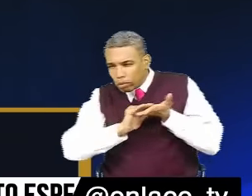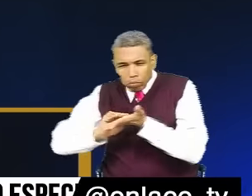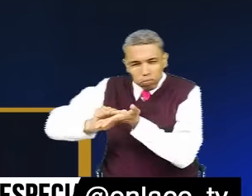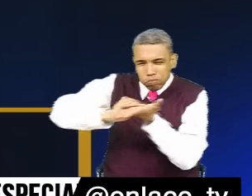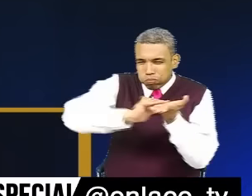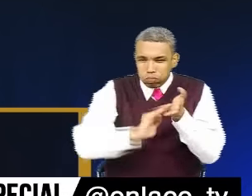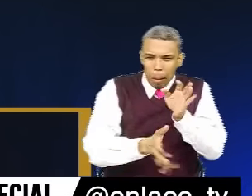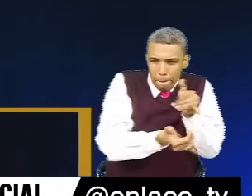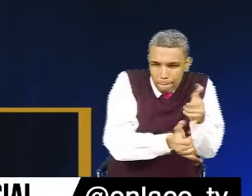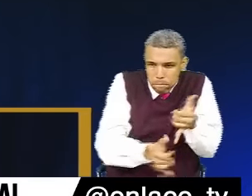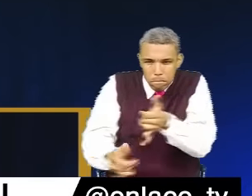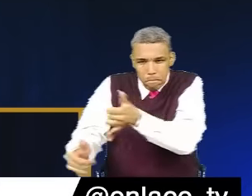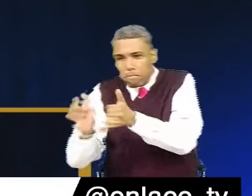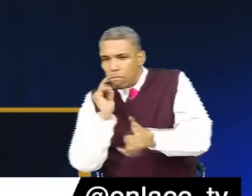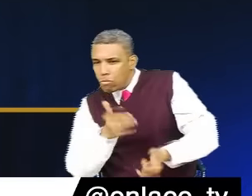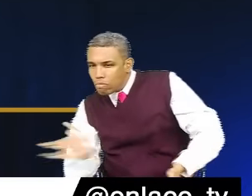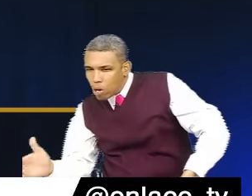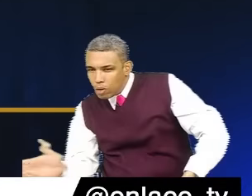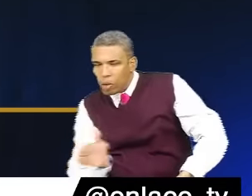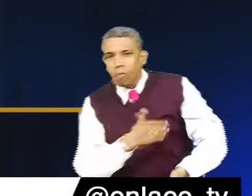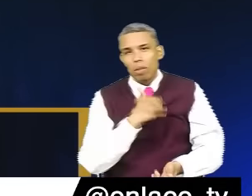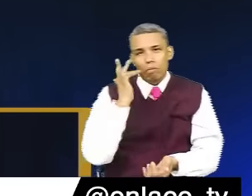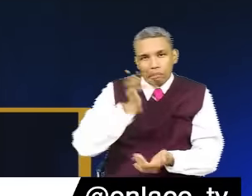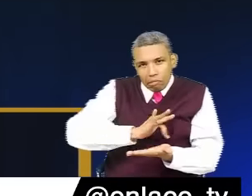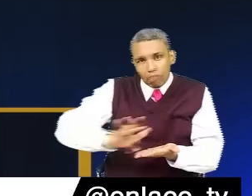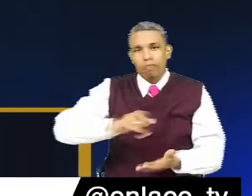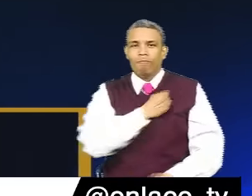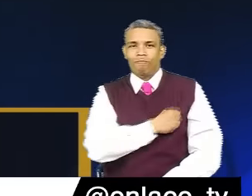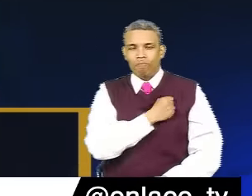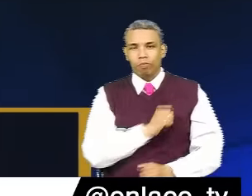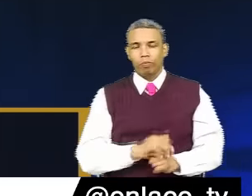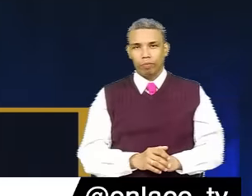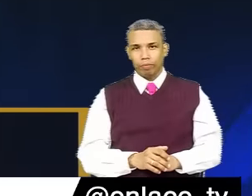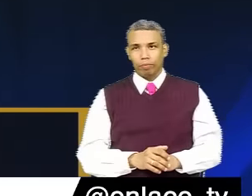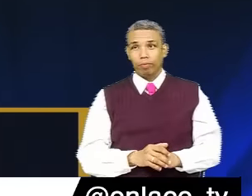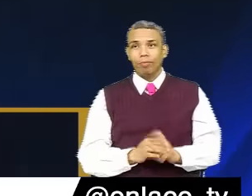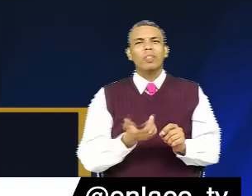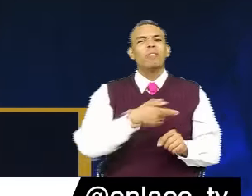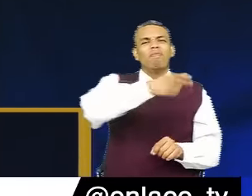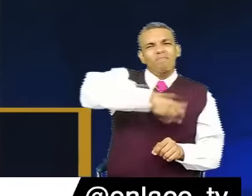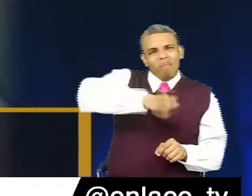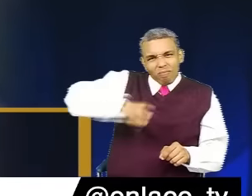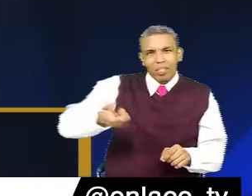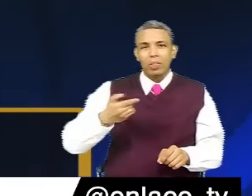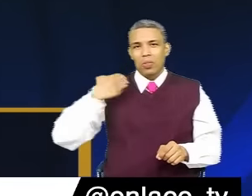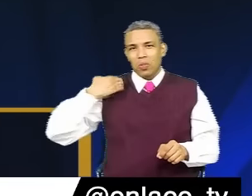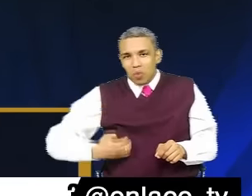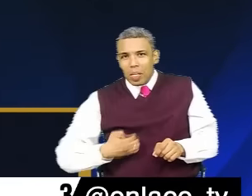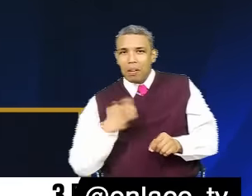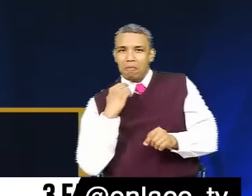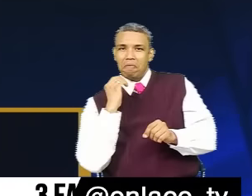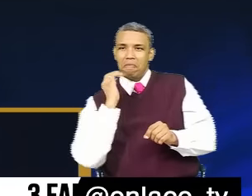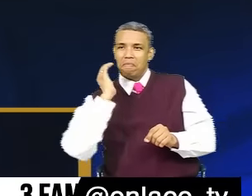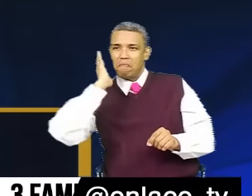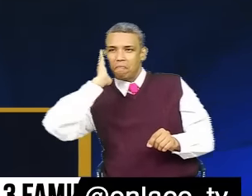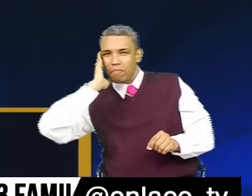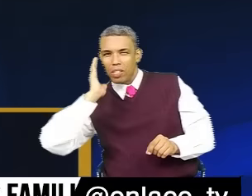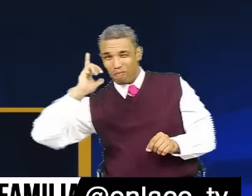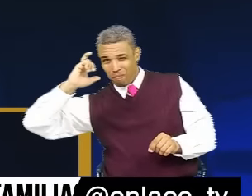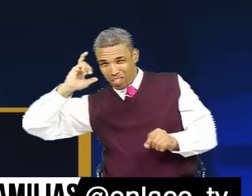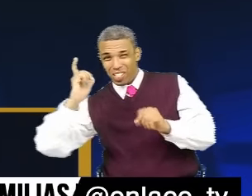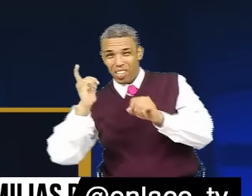la maleza y el tiempo se la van consumiendo. Reporteros ciudadanos que hacen llegar sus quejas, problemáticas y denuncias por medio